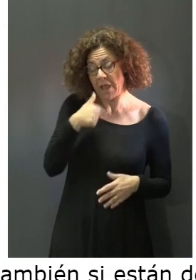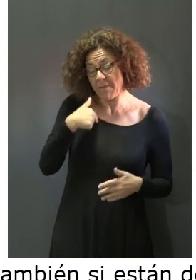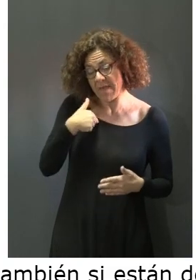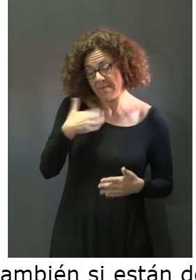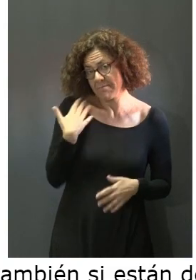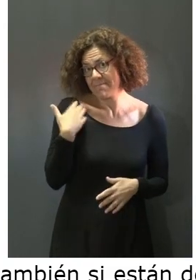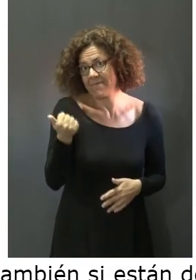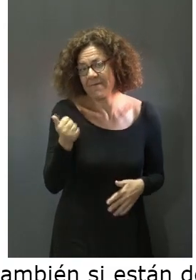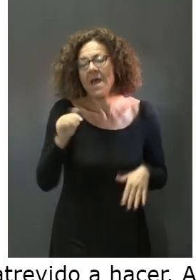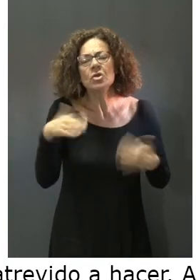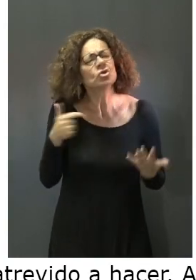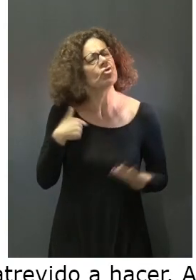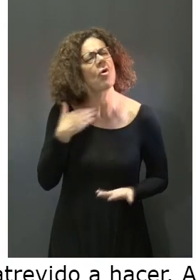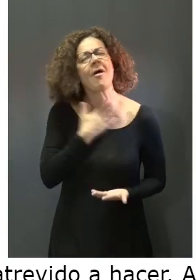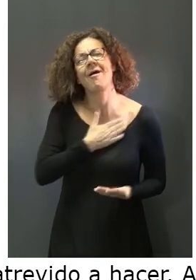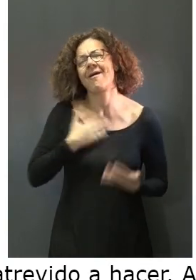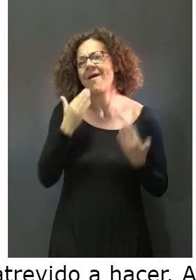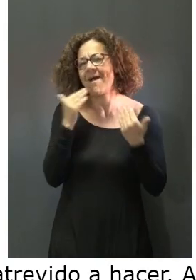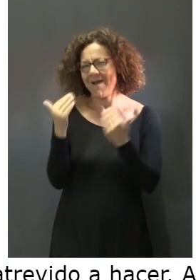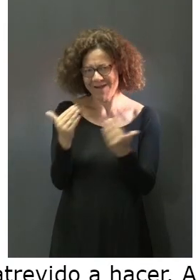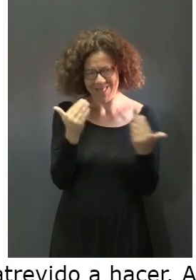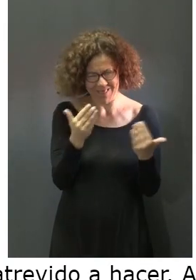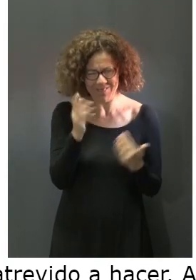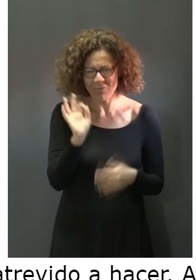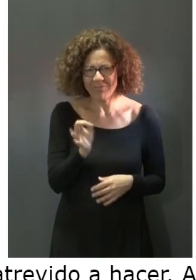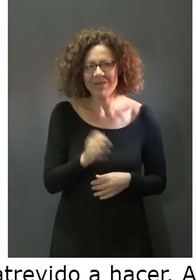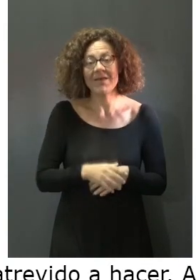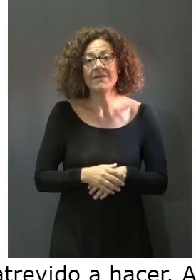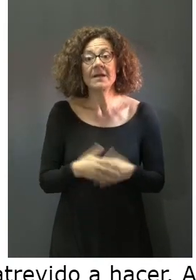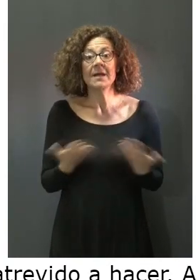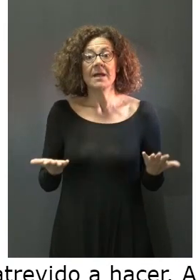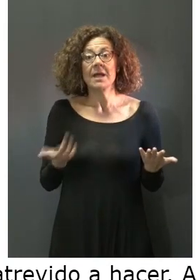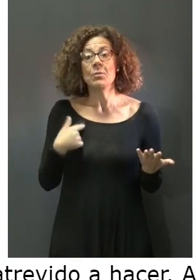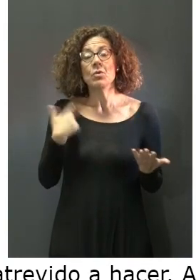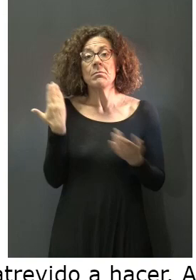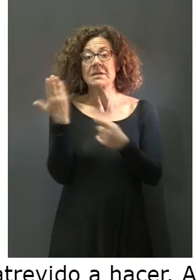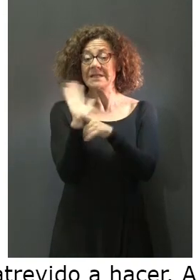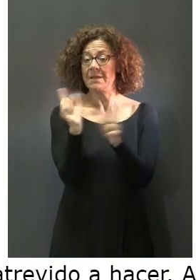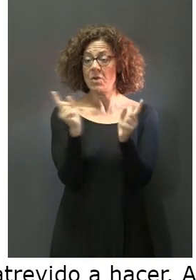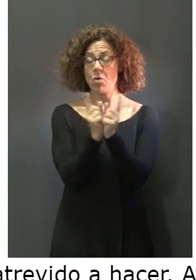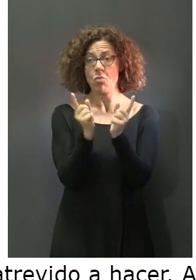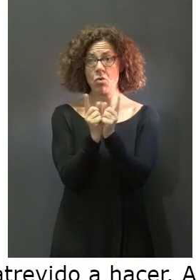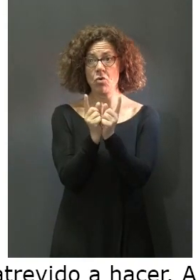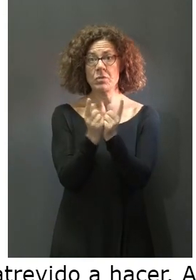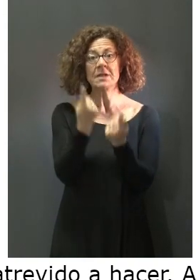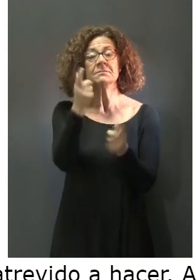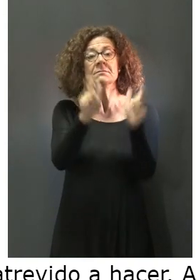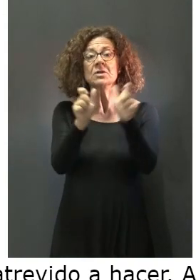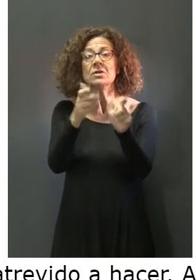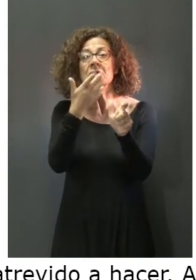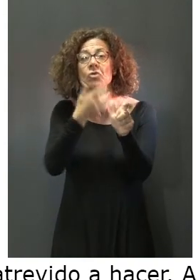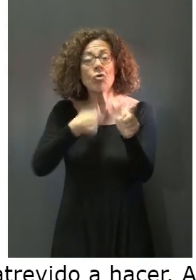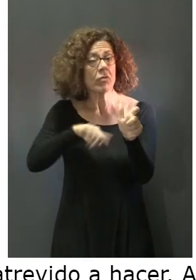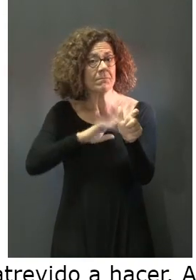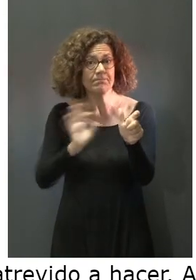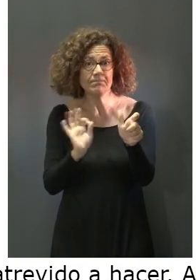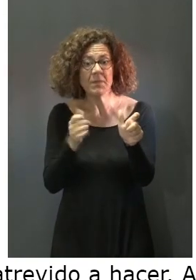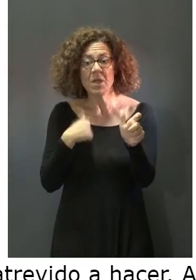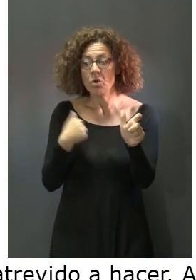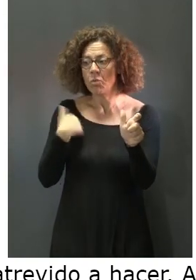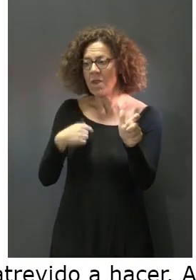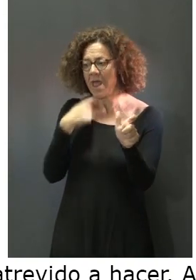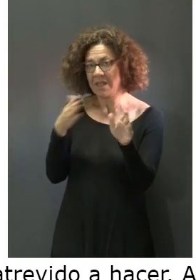cual lo agradezco enormemente. Y nada, por presentarme un poco a aquellas personas que no me conozcan, como bien ha dicho